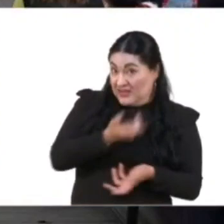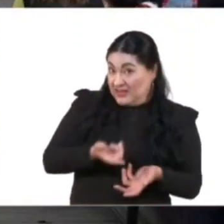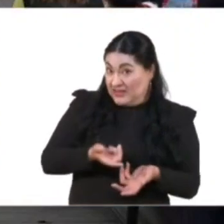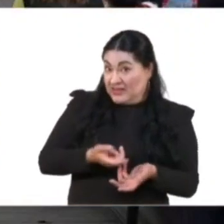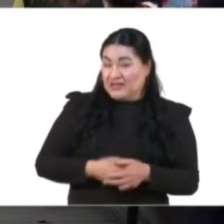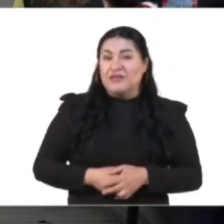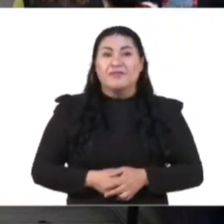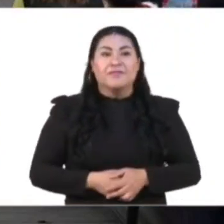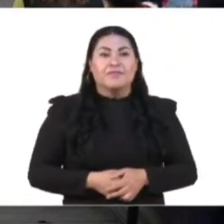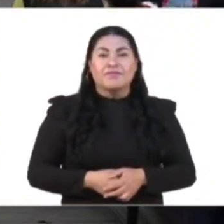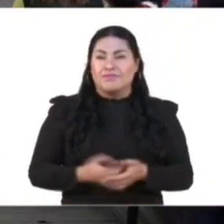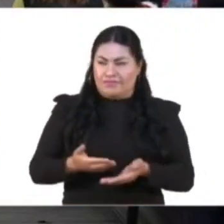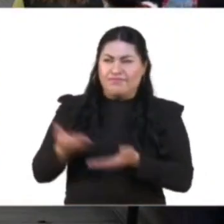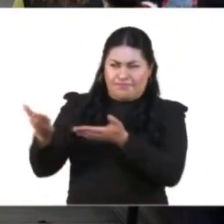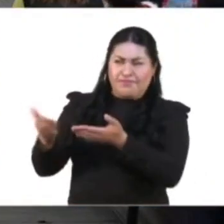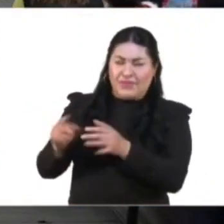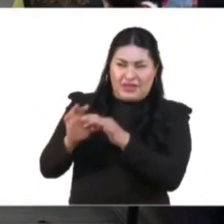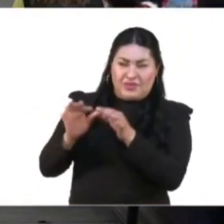¿Por qué no lo explicas tú?